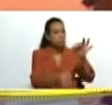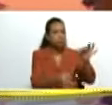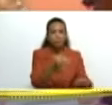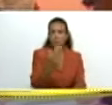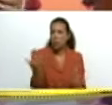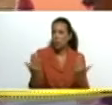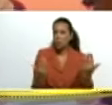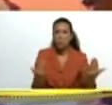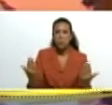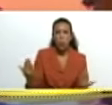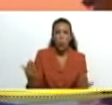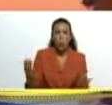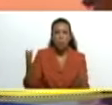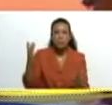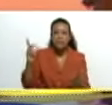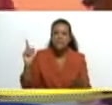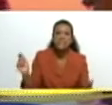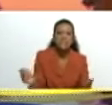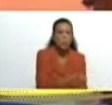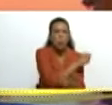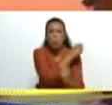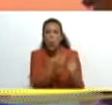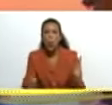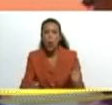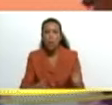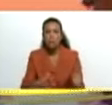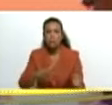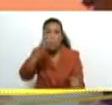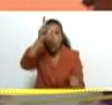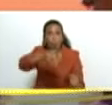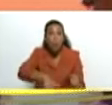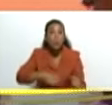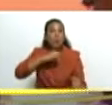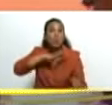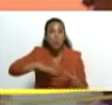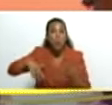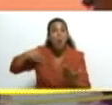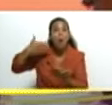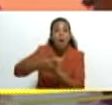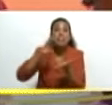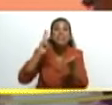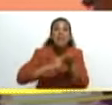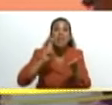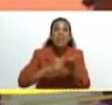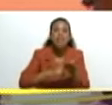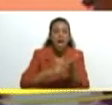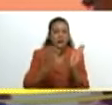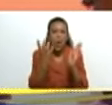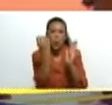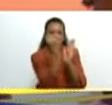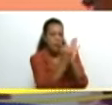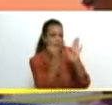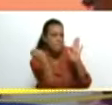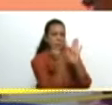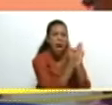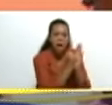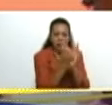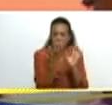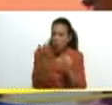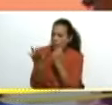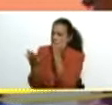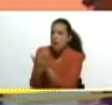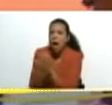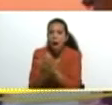que fue torturado salvajemente, como recoge la historia, que fue crucificado,